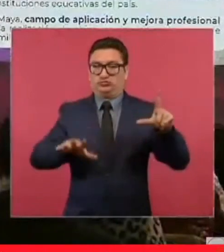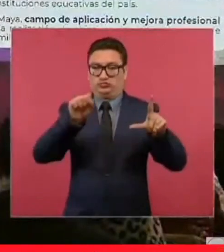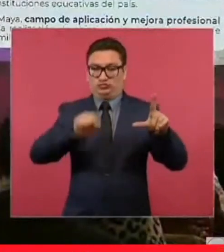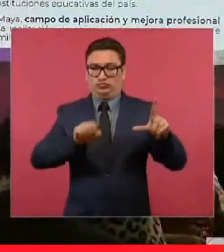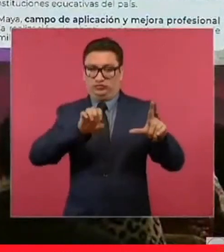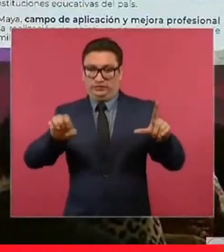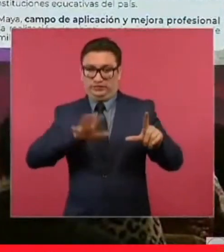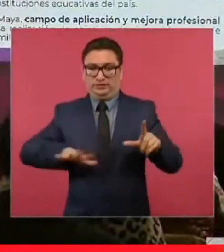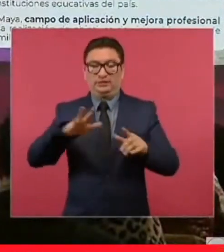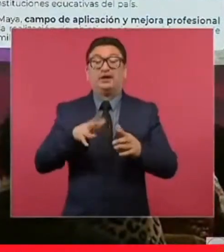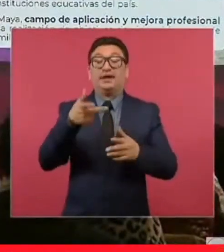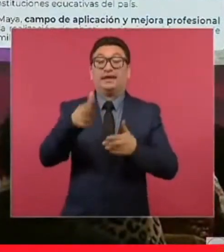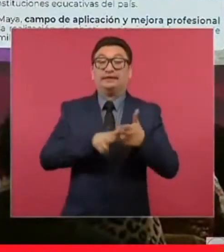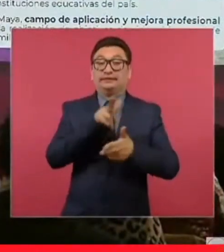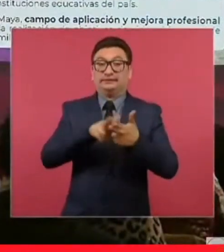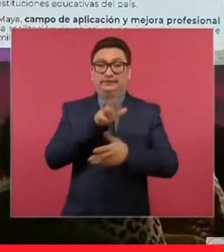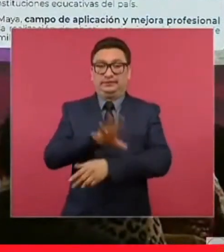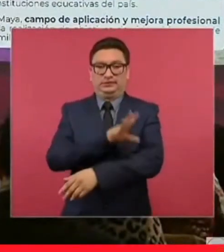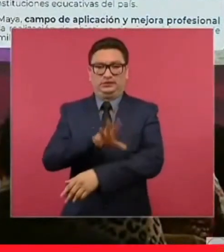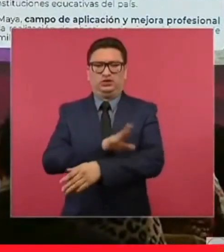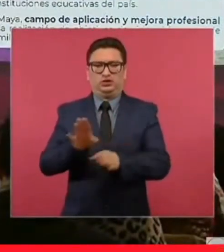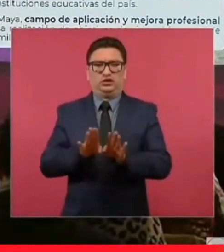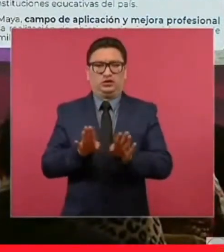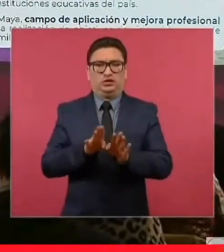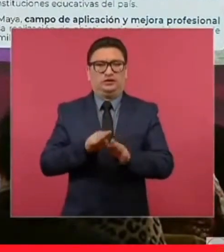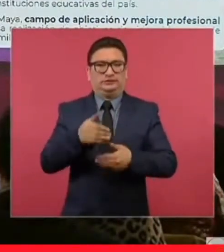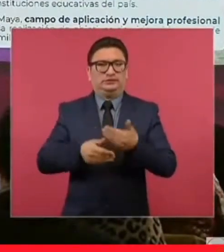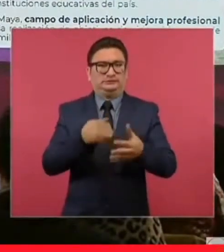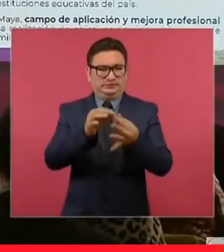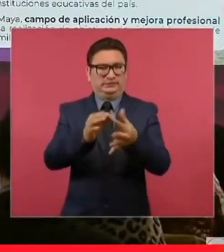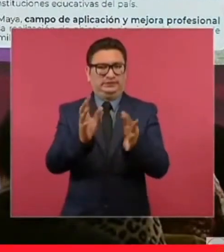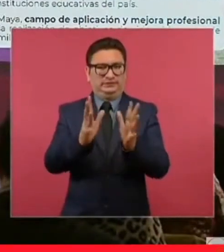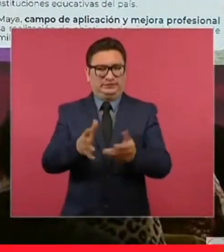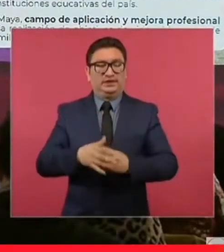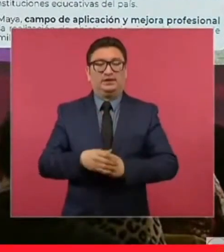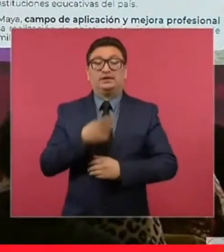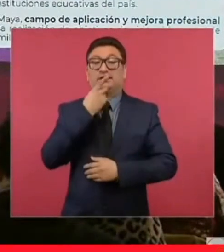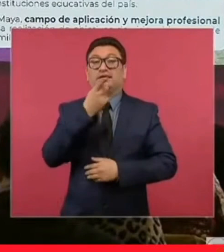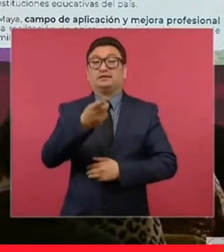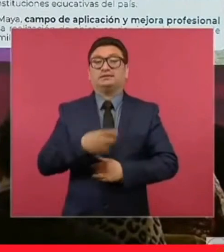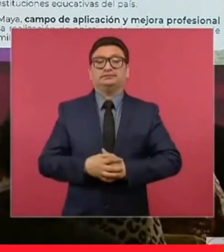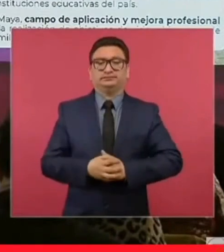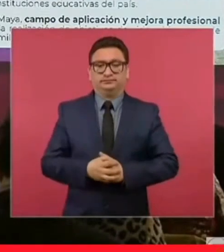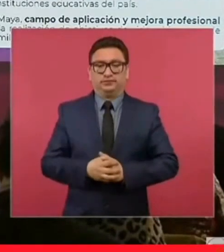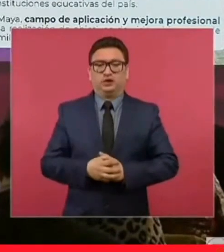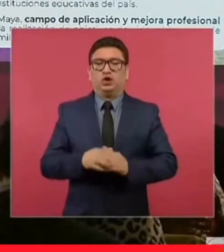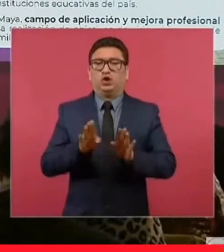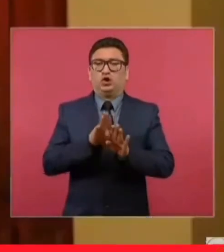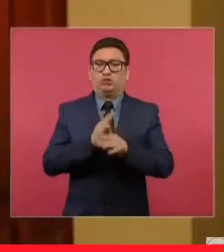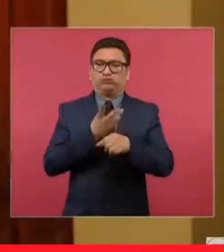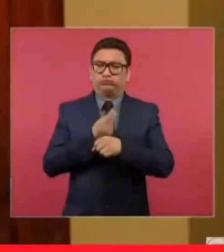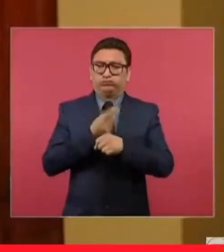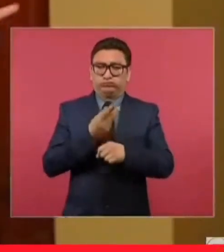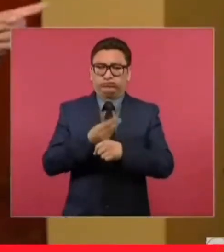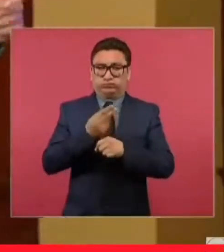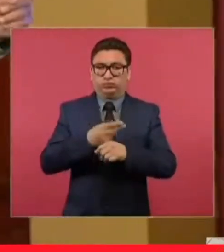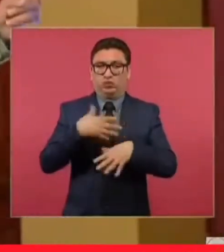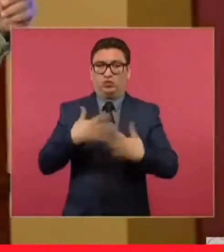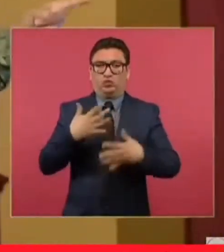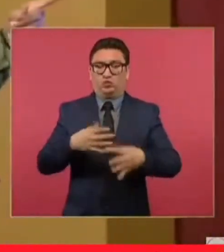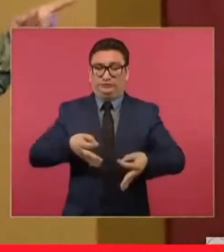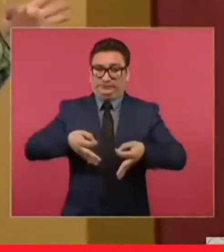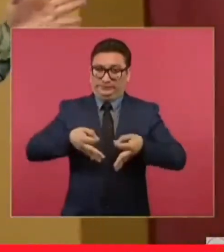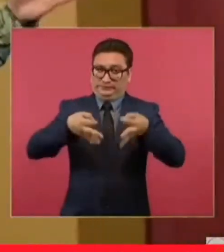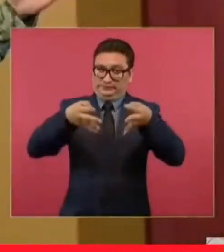funcionamiento eléctrico del tren, como ya lo explicó Mayté Ramos, representa una infraestructura con elevados estándares de calidad